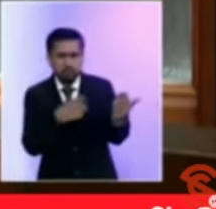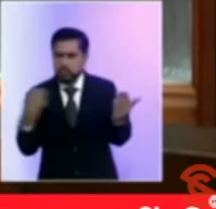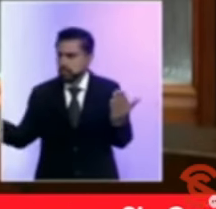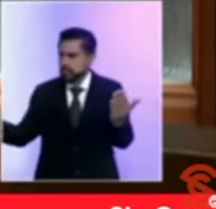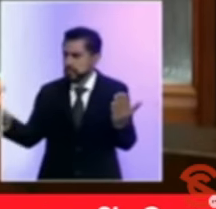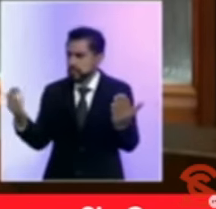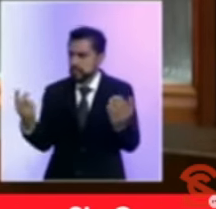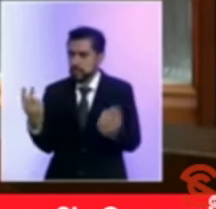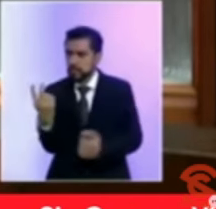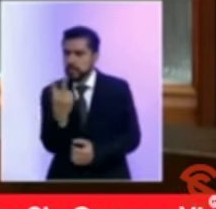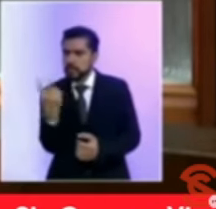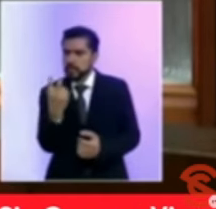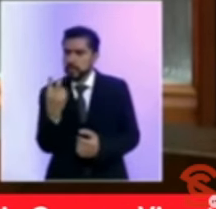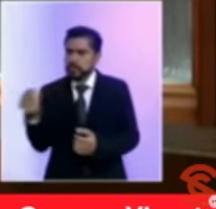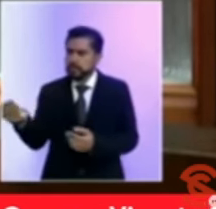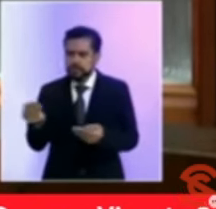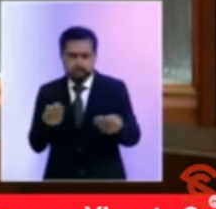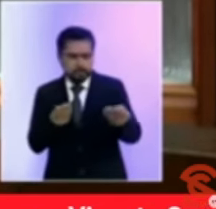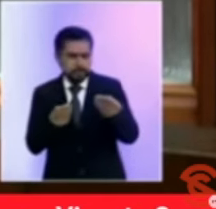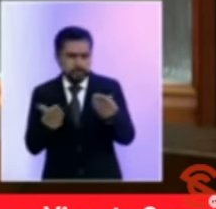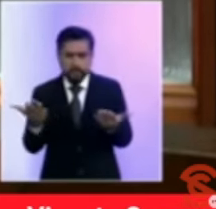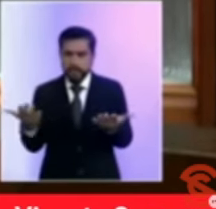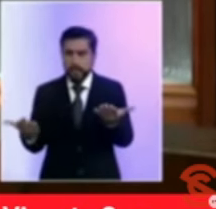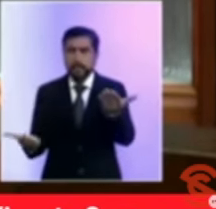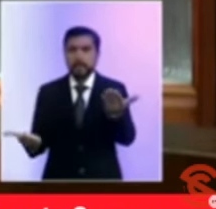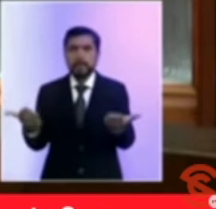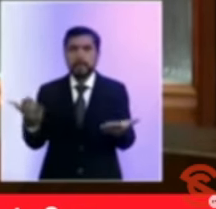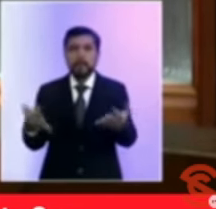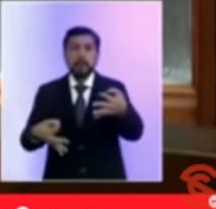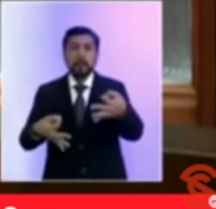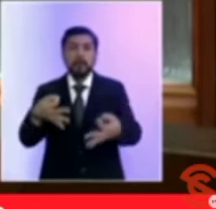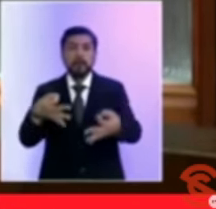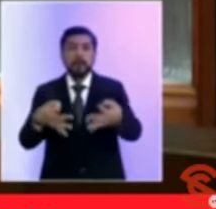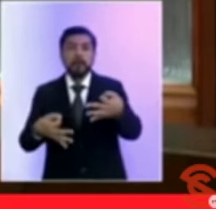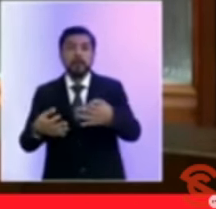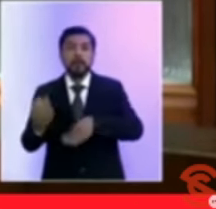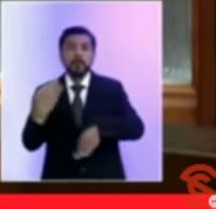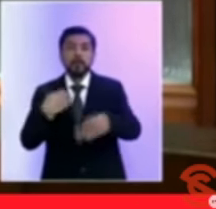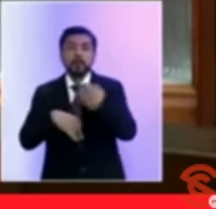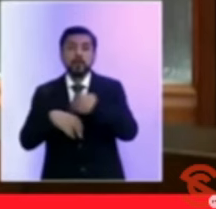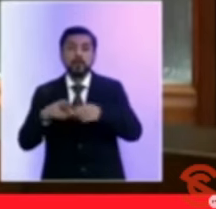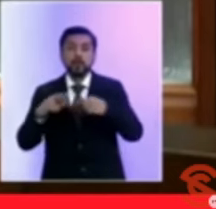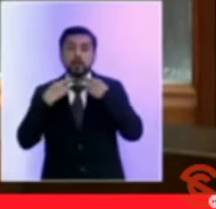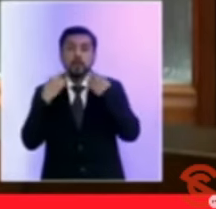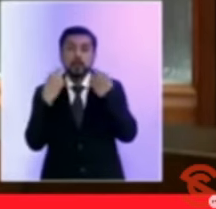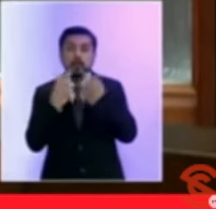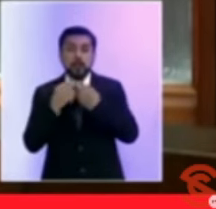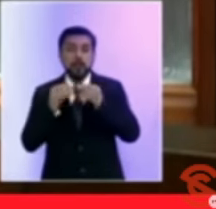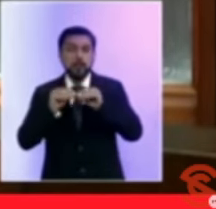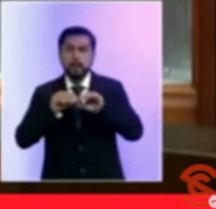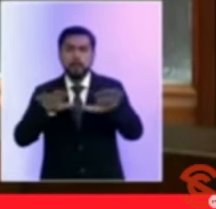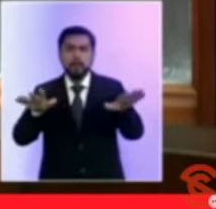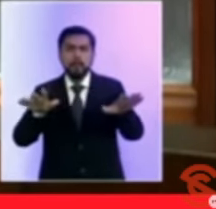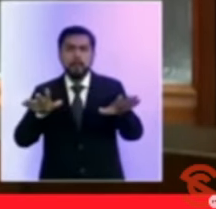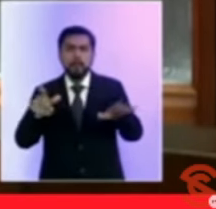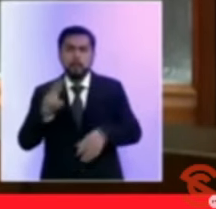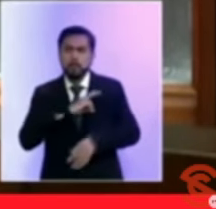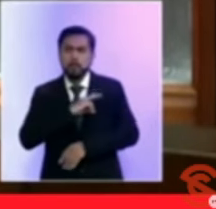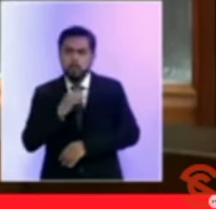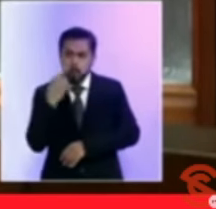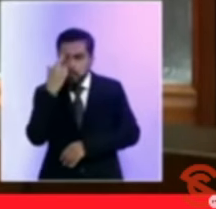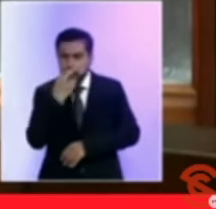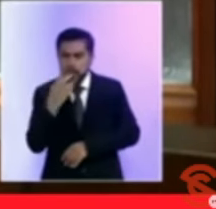deliberando de manera pública cada decisión judicial la sociedad fue